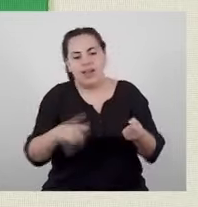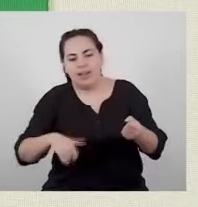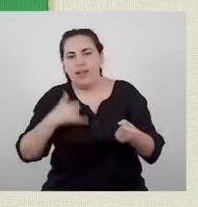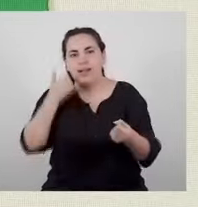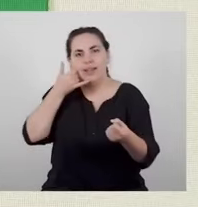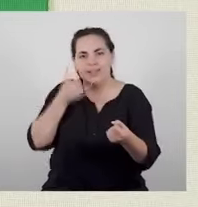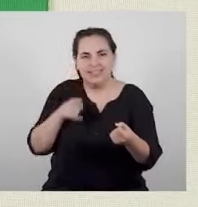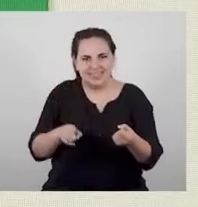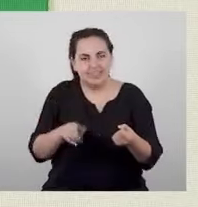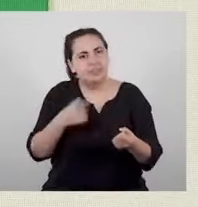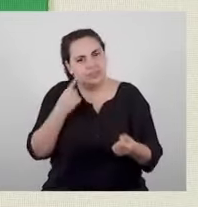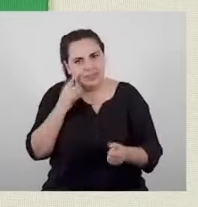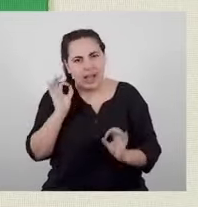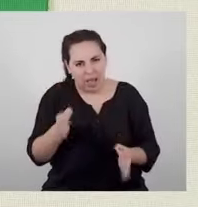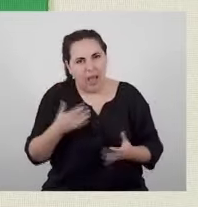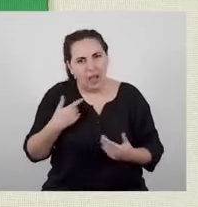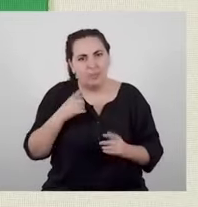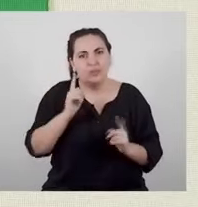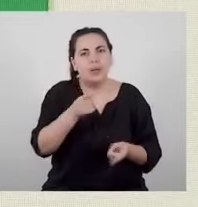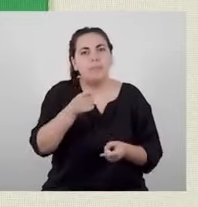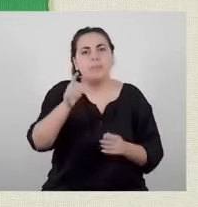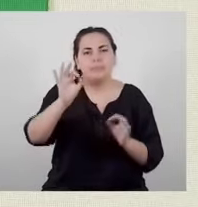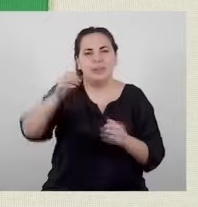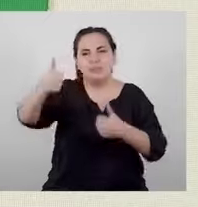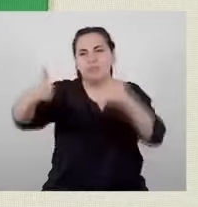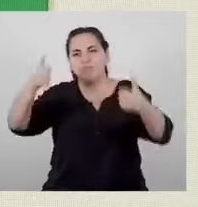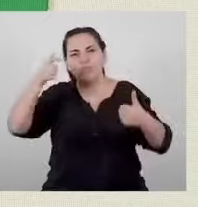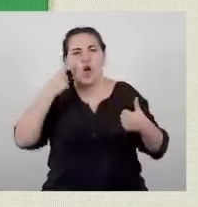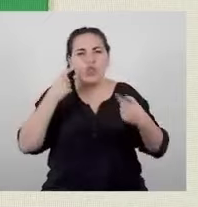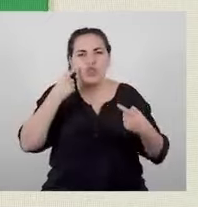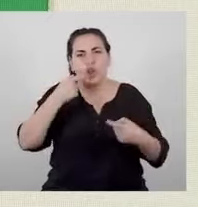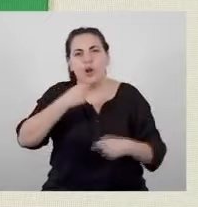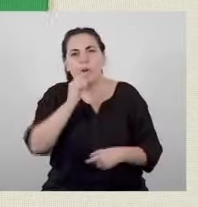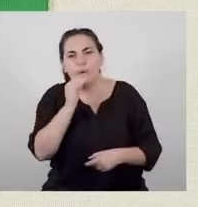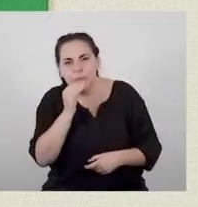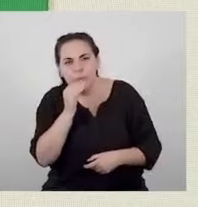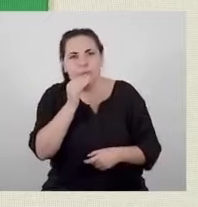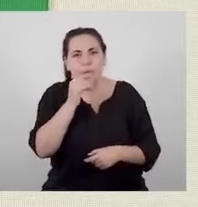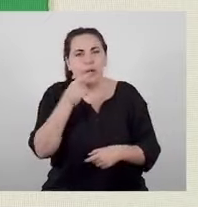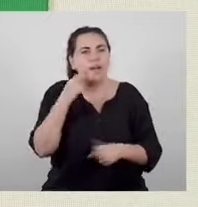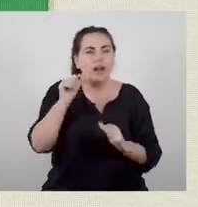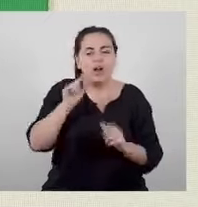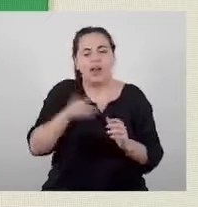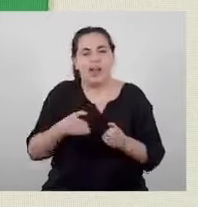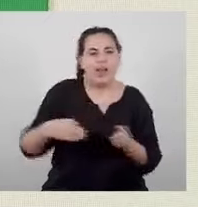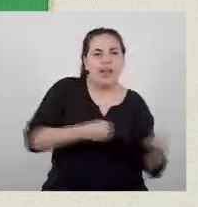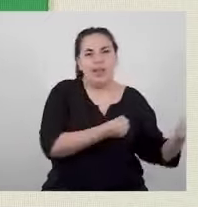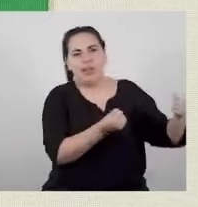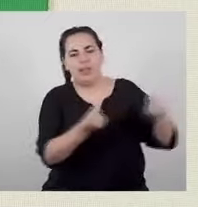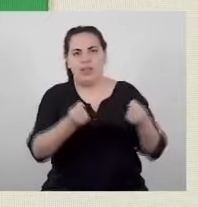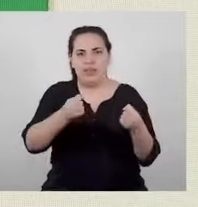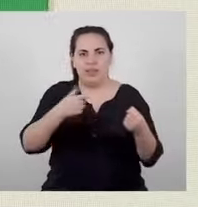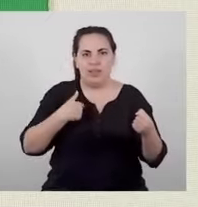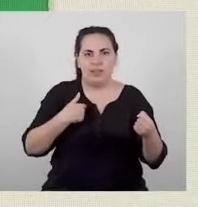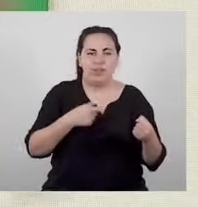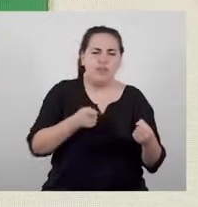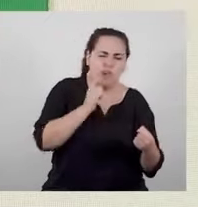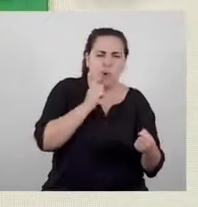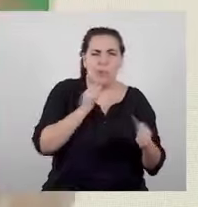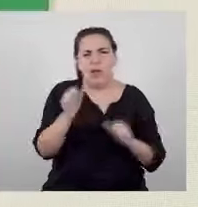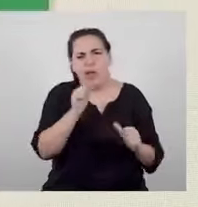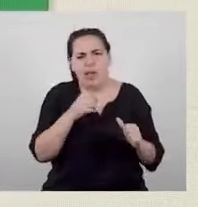hacen el análisis la prueba de la alcoholemia entonces no paso por ahí tomo fumo me pongo un par de pases